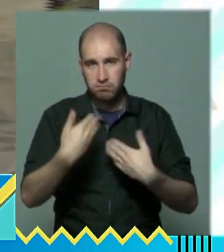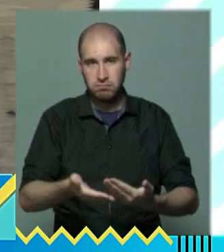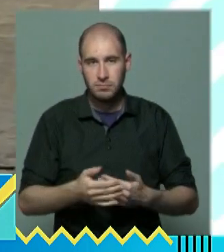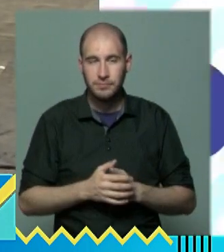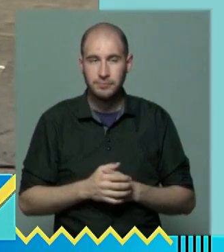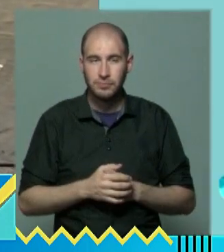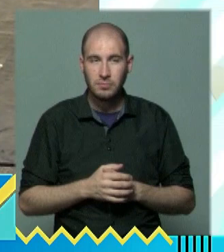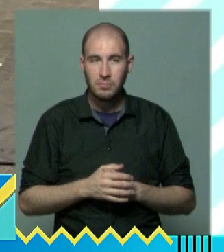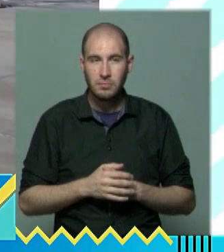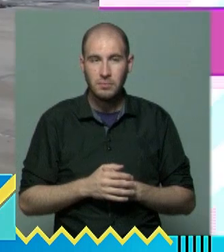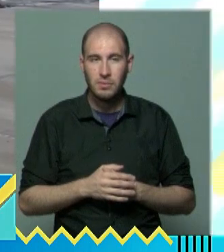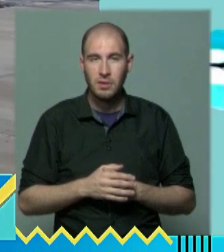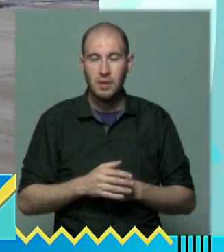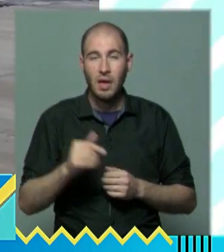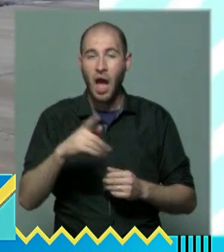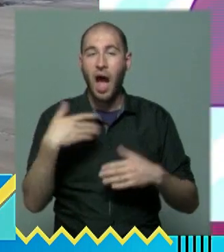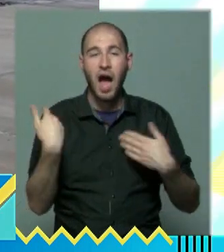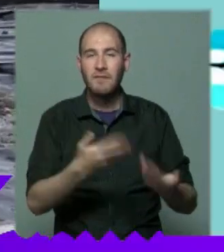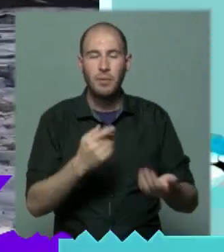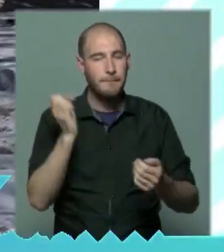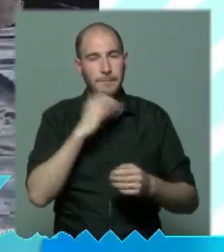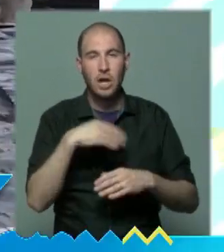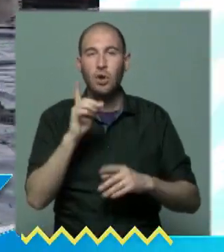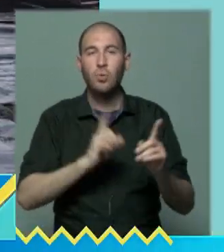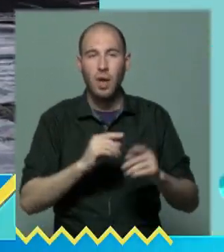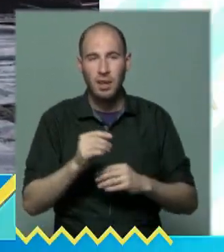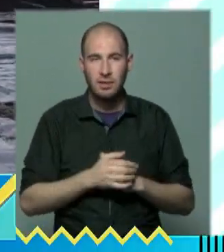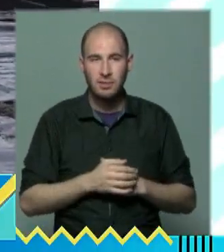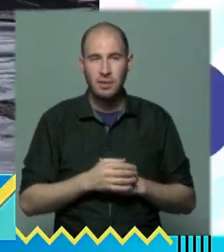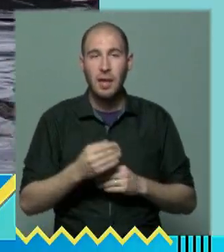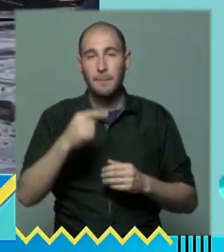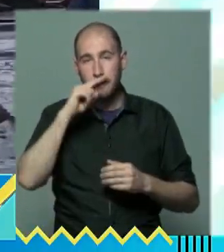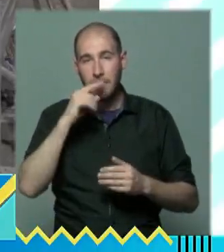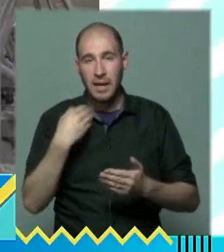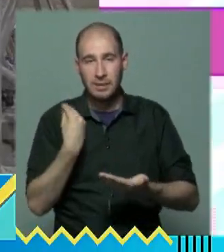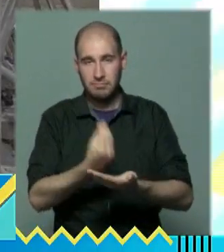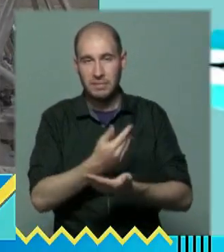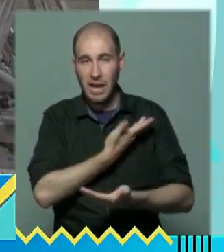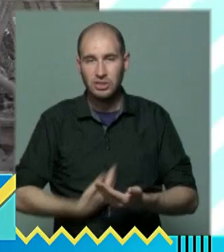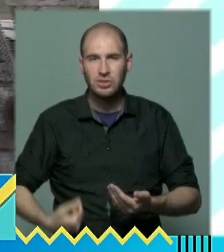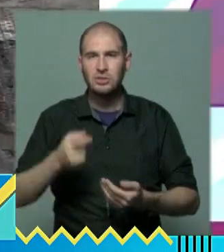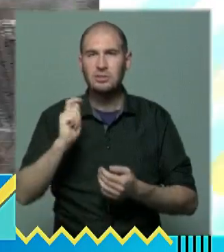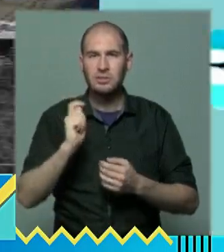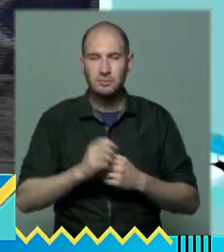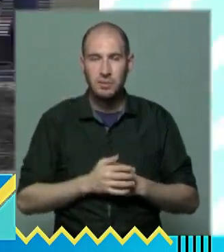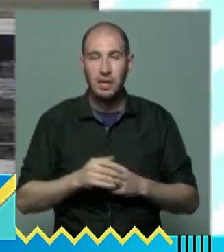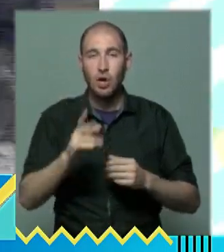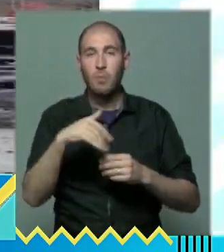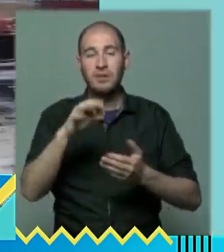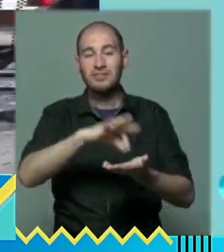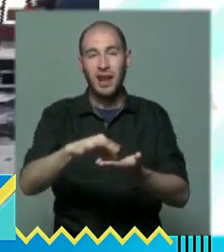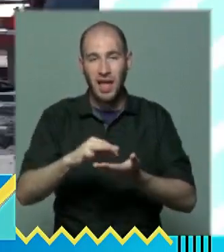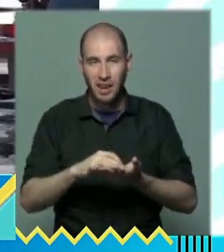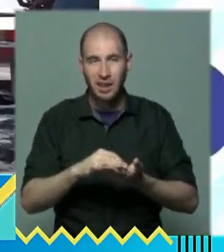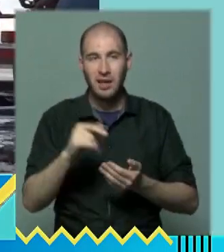digo, inclusive el gran favorecido a la salida de la asunción del ingeniero Macri como presidente de la Nación fueron las cerealeras, digo,